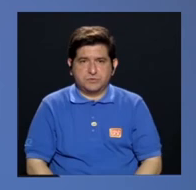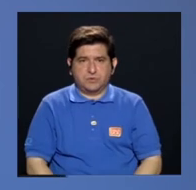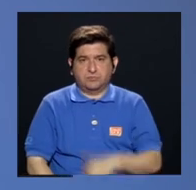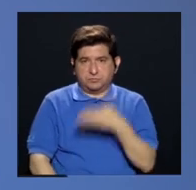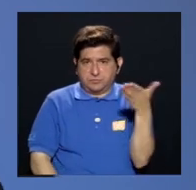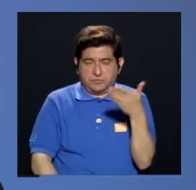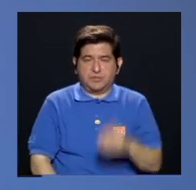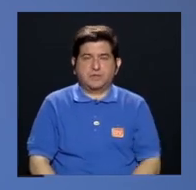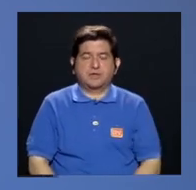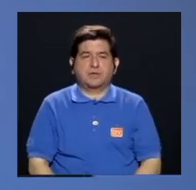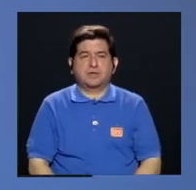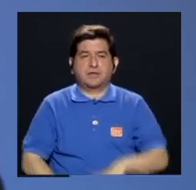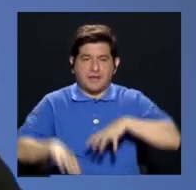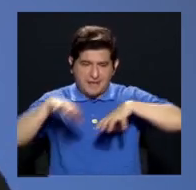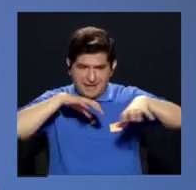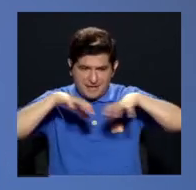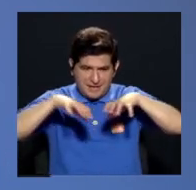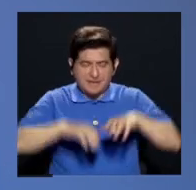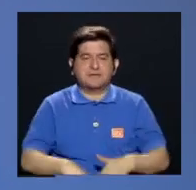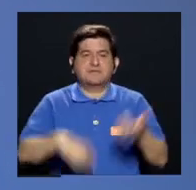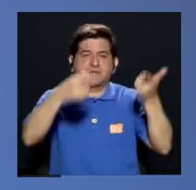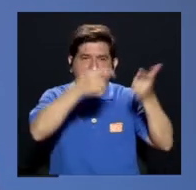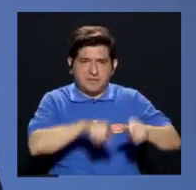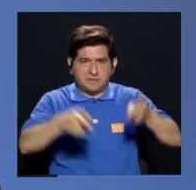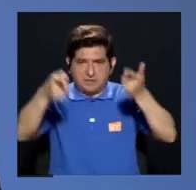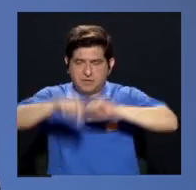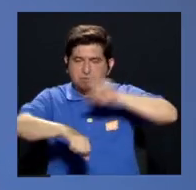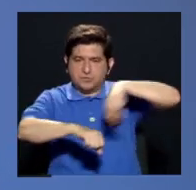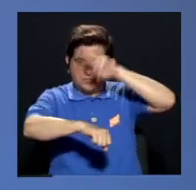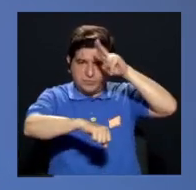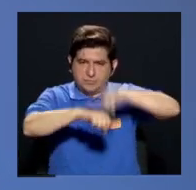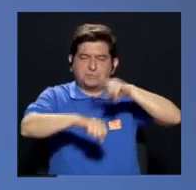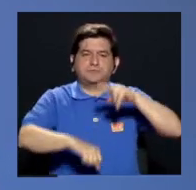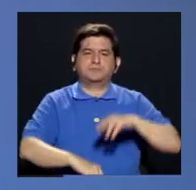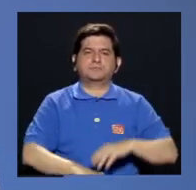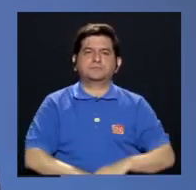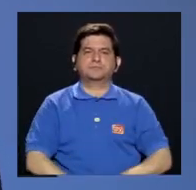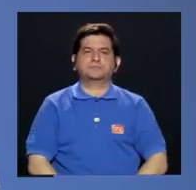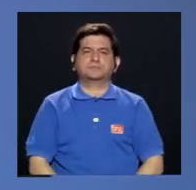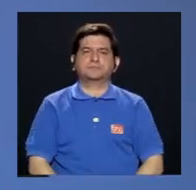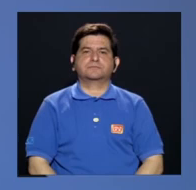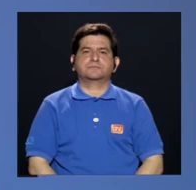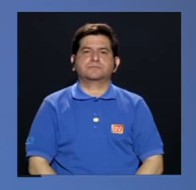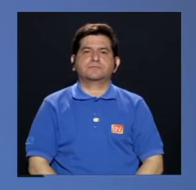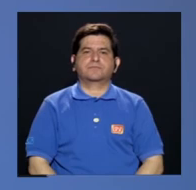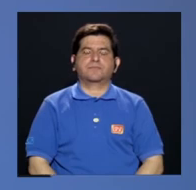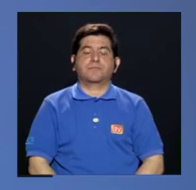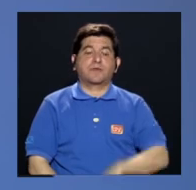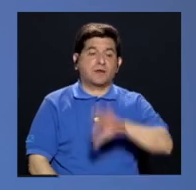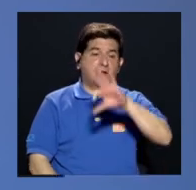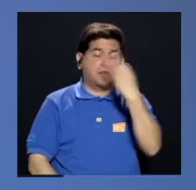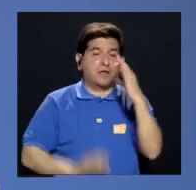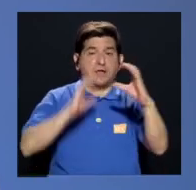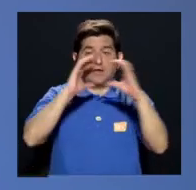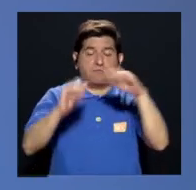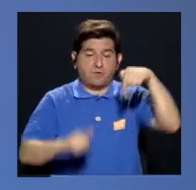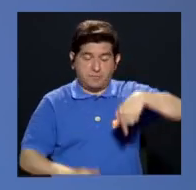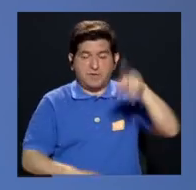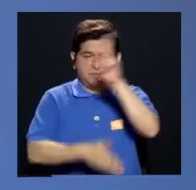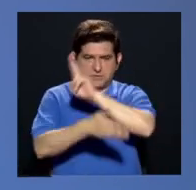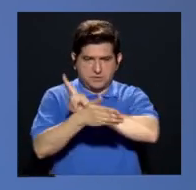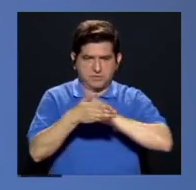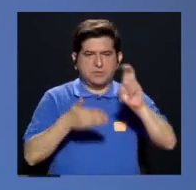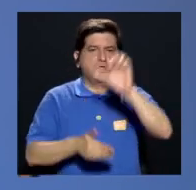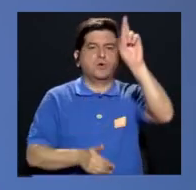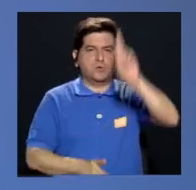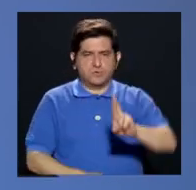sobre el quehacer y el acontecer nacional. Y en esto los medios de comunicación de la Universidad de